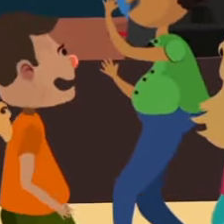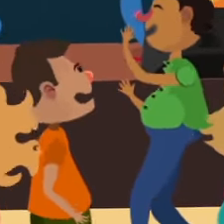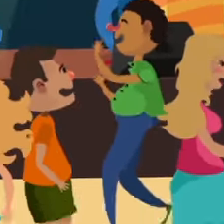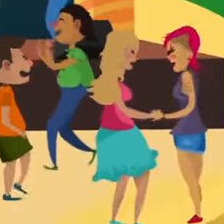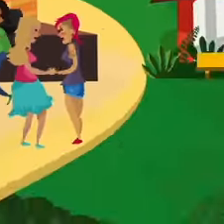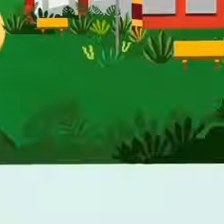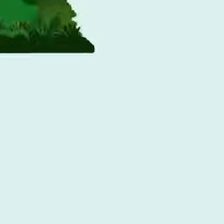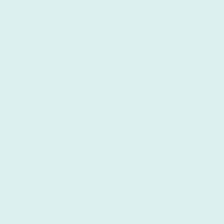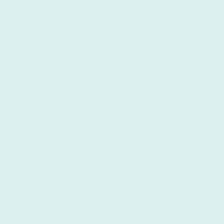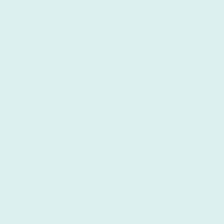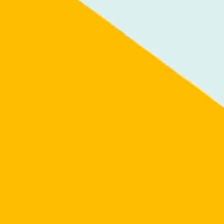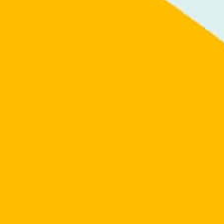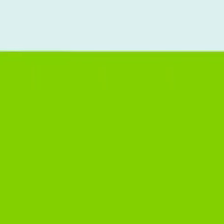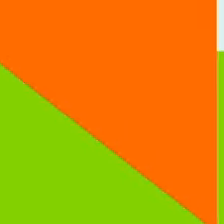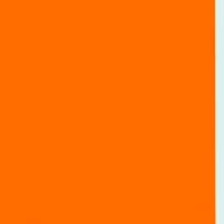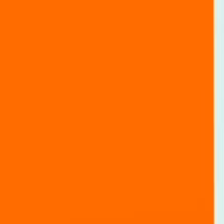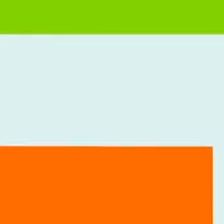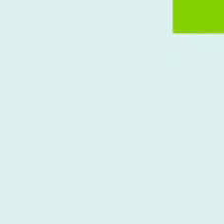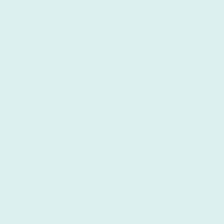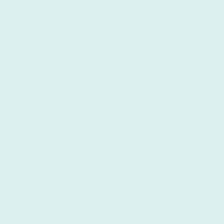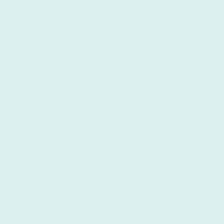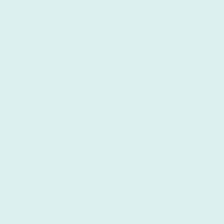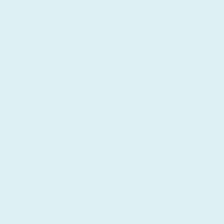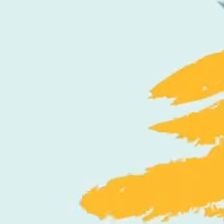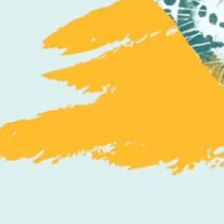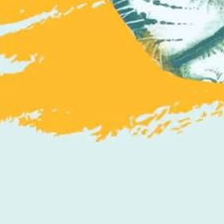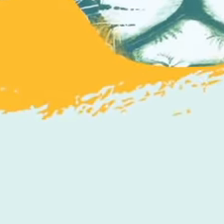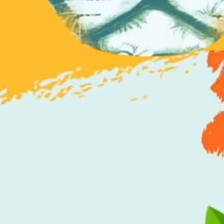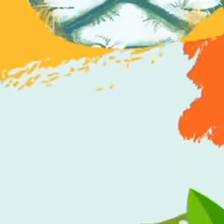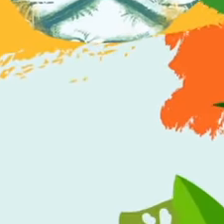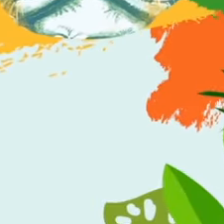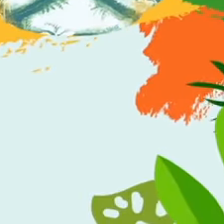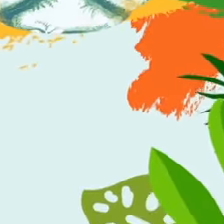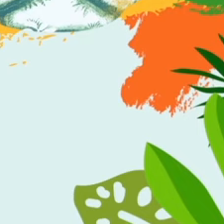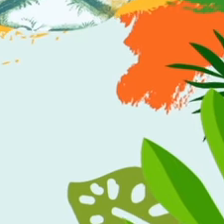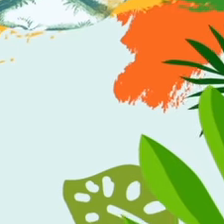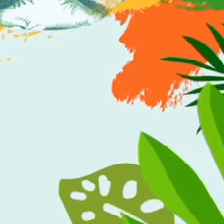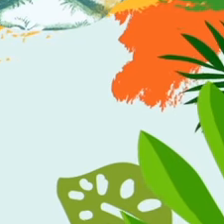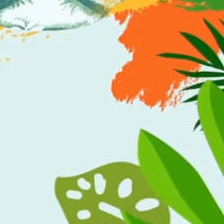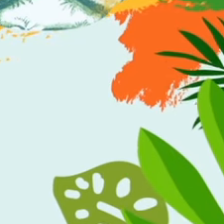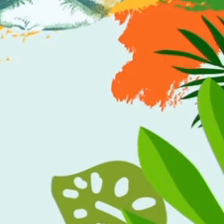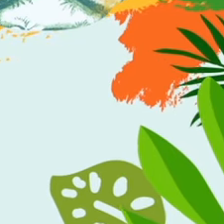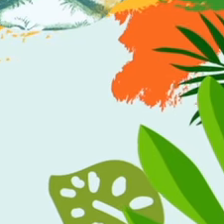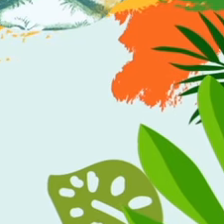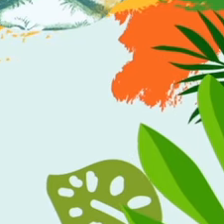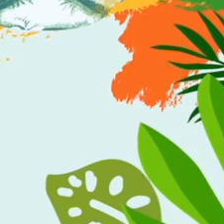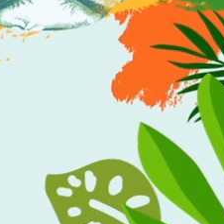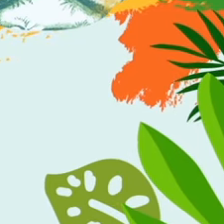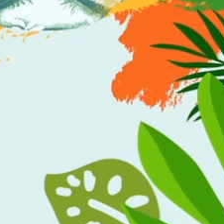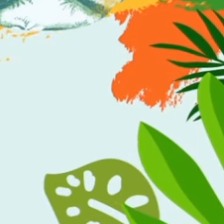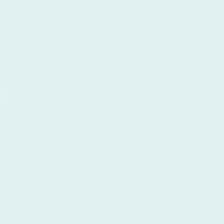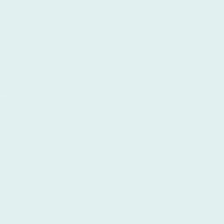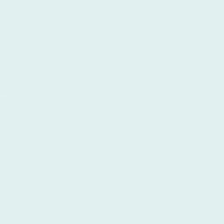Festival Nacional de las Artes, del 5 al 14 de agosto, en Ciudad Neili y Golfito.